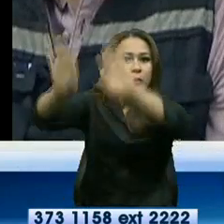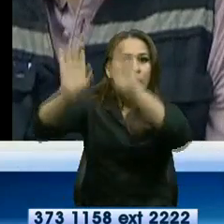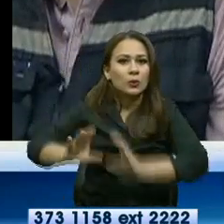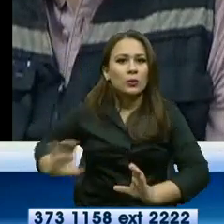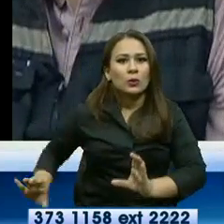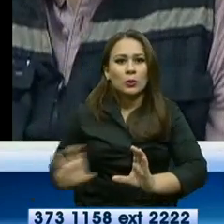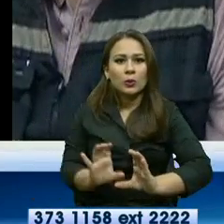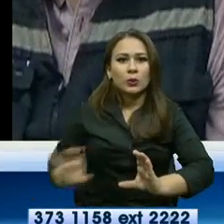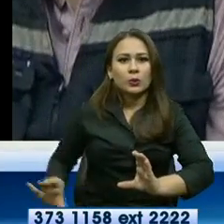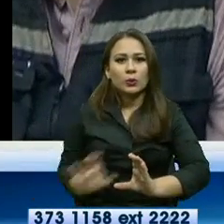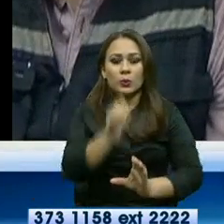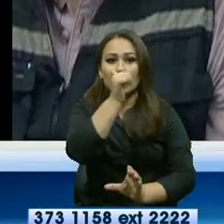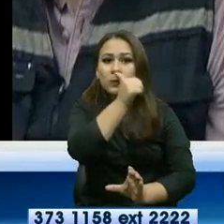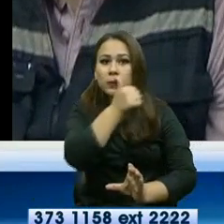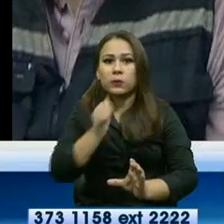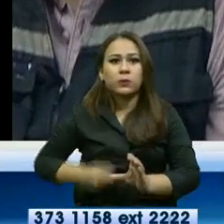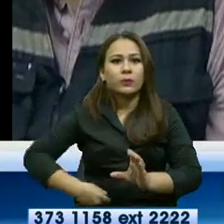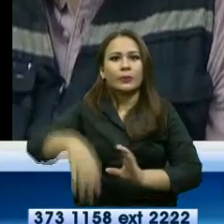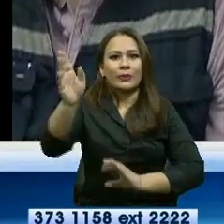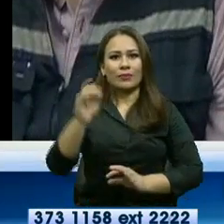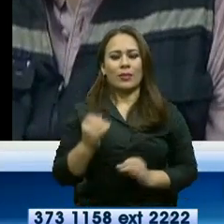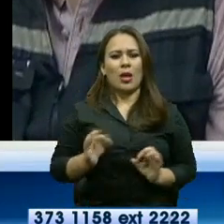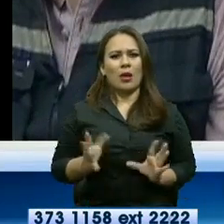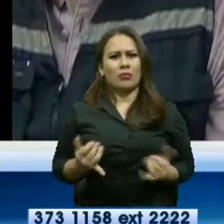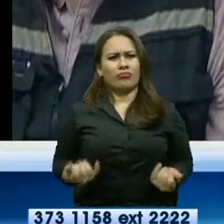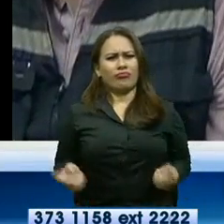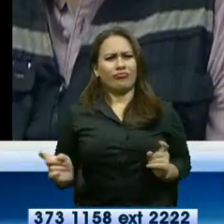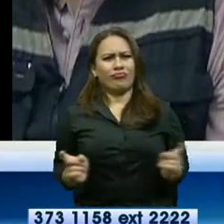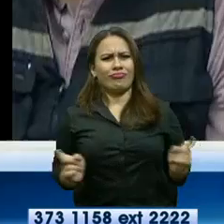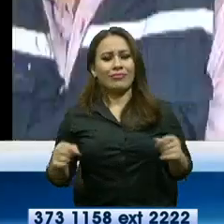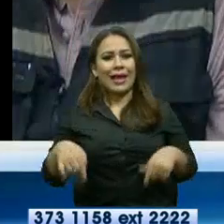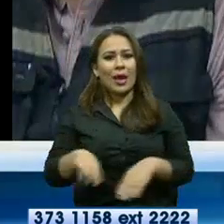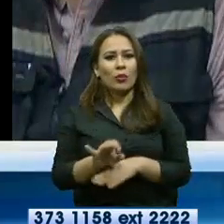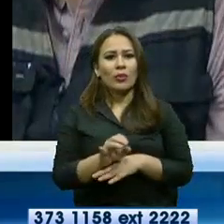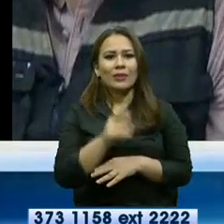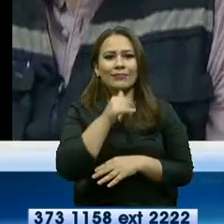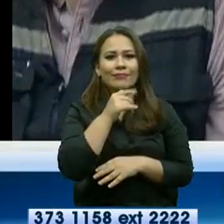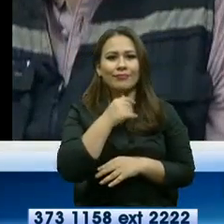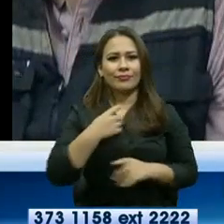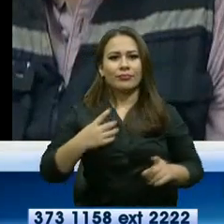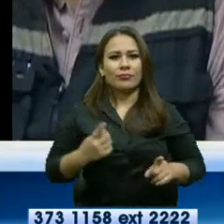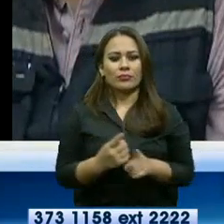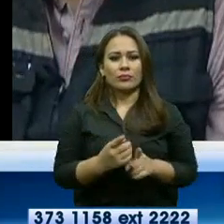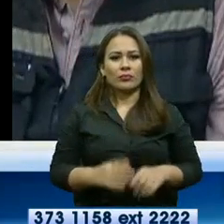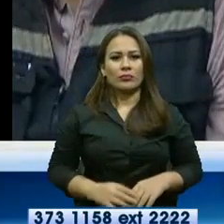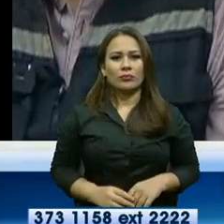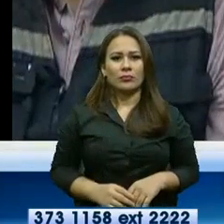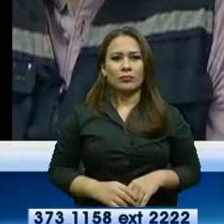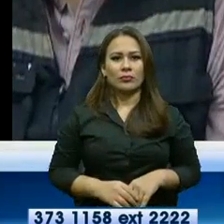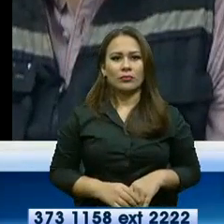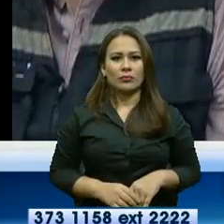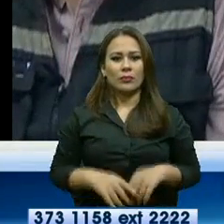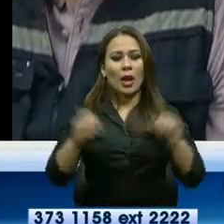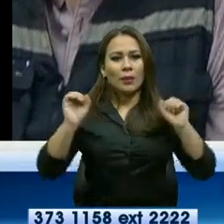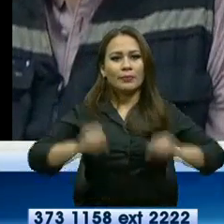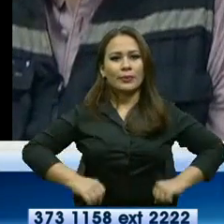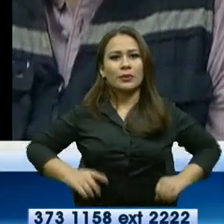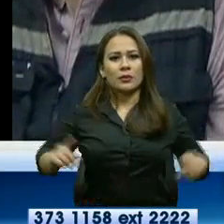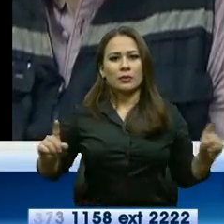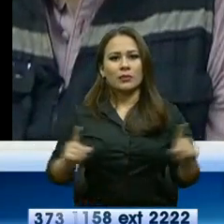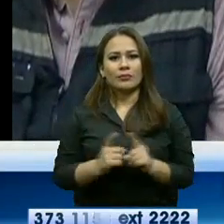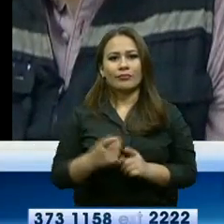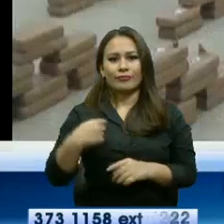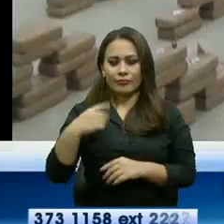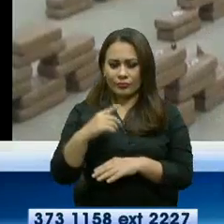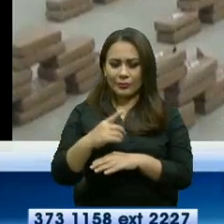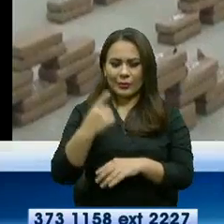trayecto eran controladas y supervisadas desde el Ecuador a través de sistemas de posicionamiento satelital